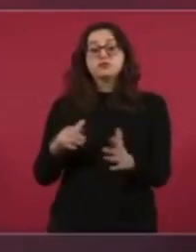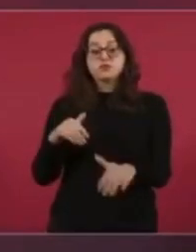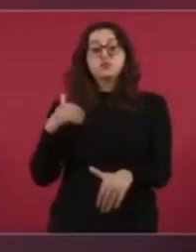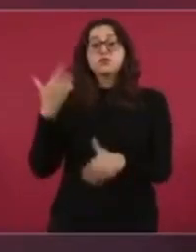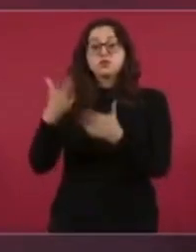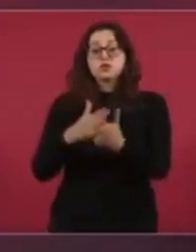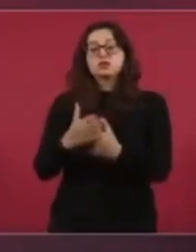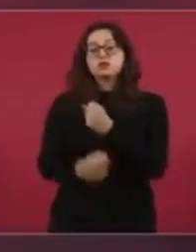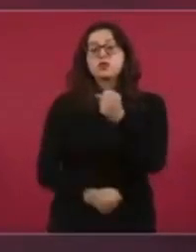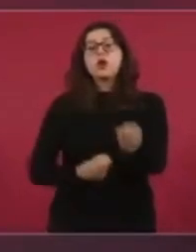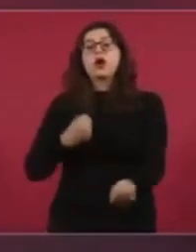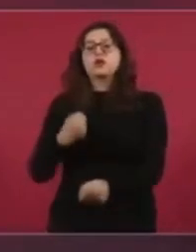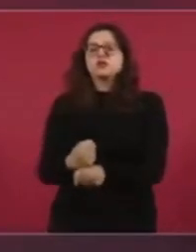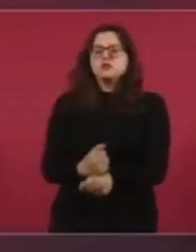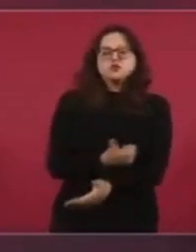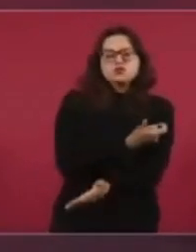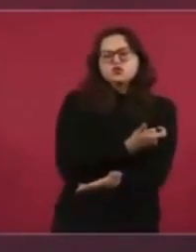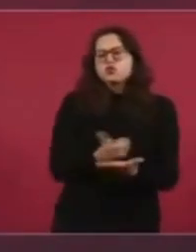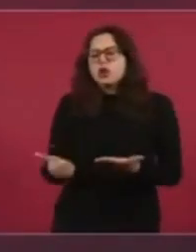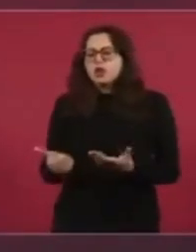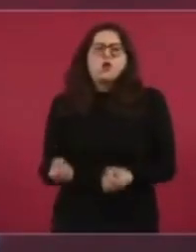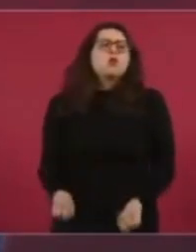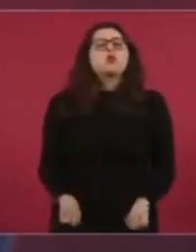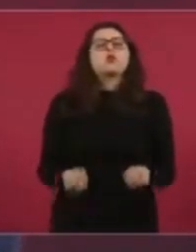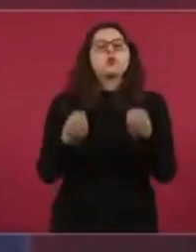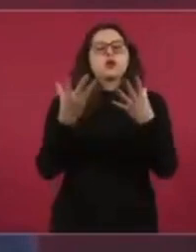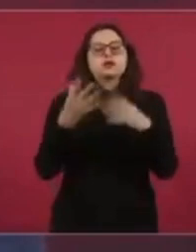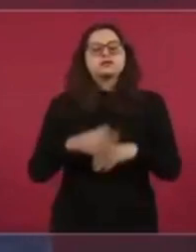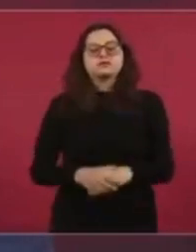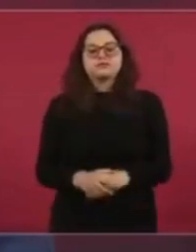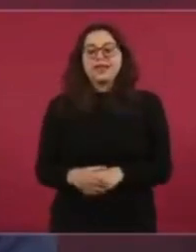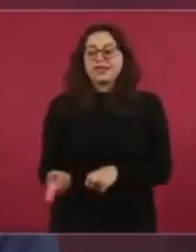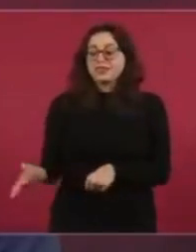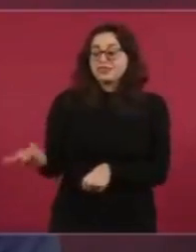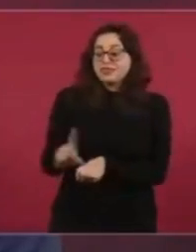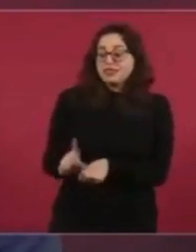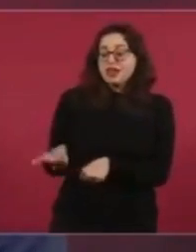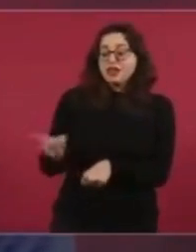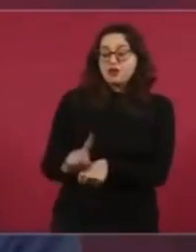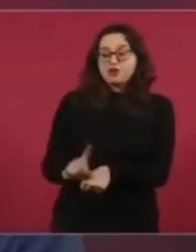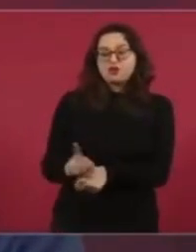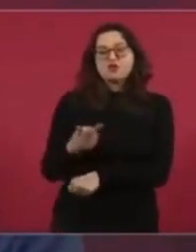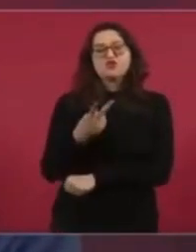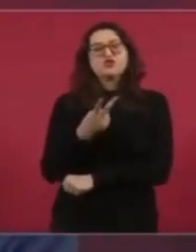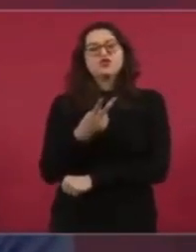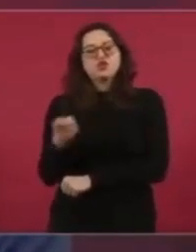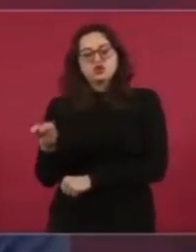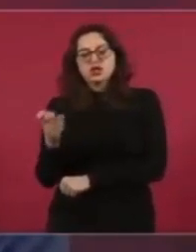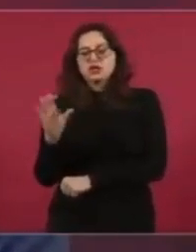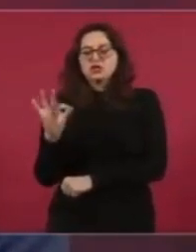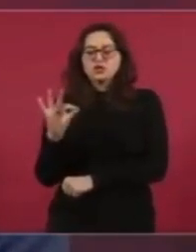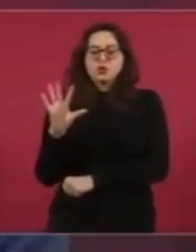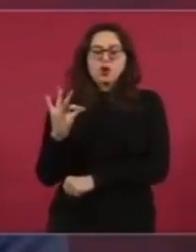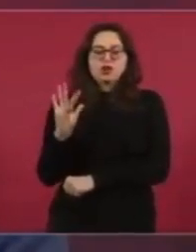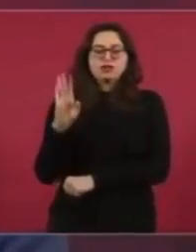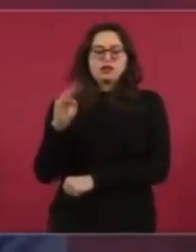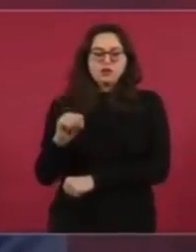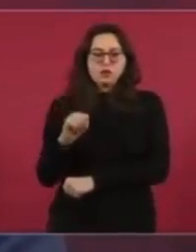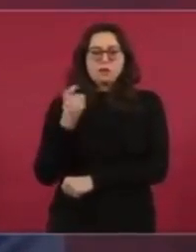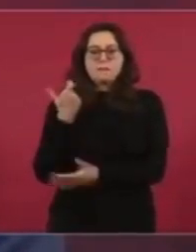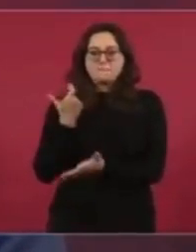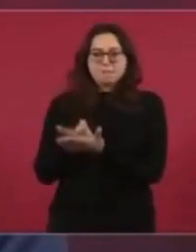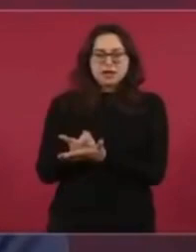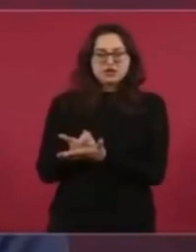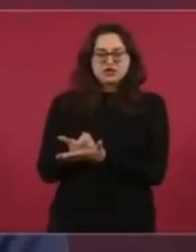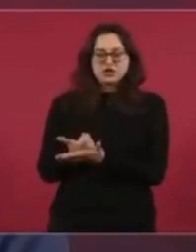el salario mínimo va a ser de 249 pesos diarios,